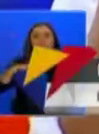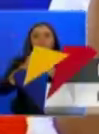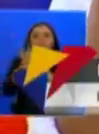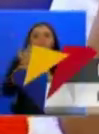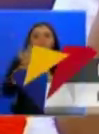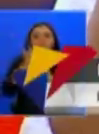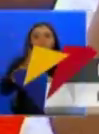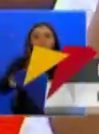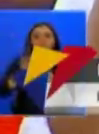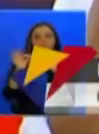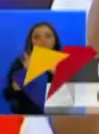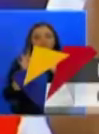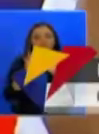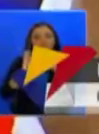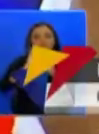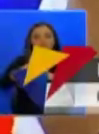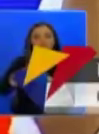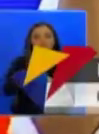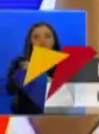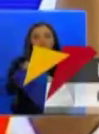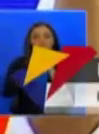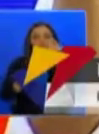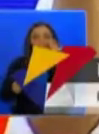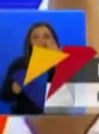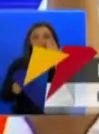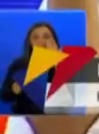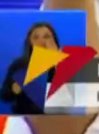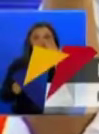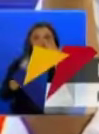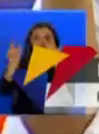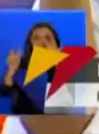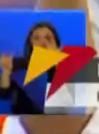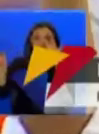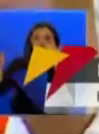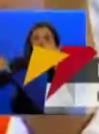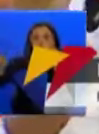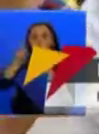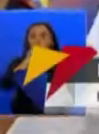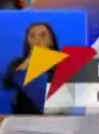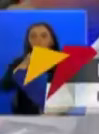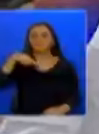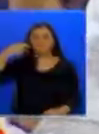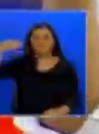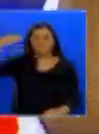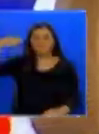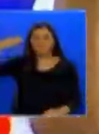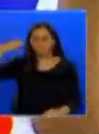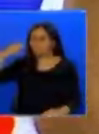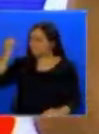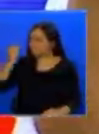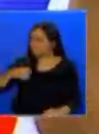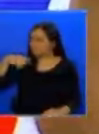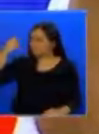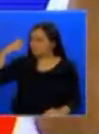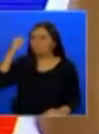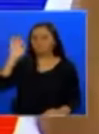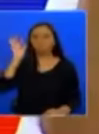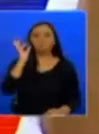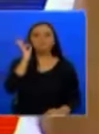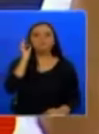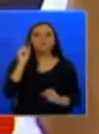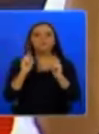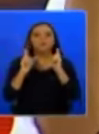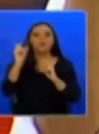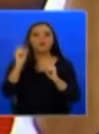redes. Siempre le fracasó. La misma gente los hacía callar. Por ahí rodó un video que lo va a pasar, creo, ¿no? Al final, de una señora en